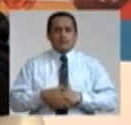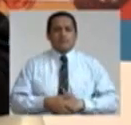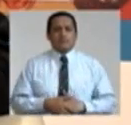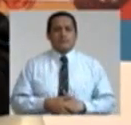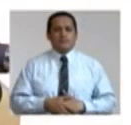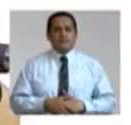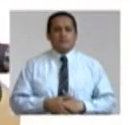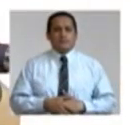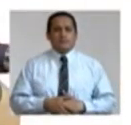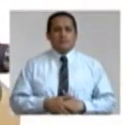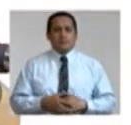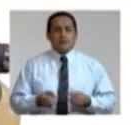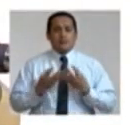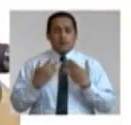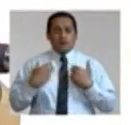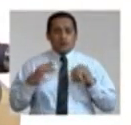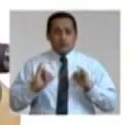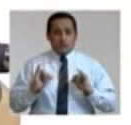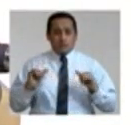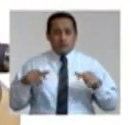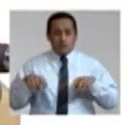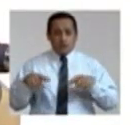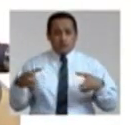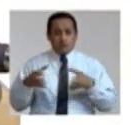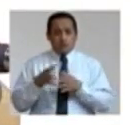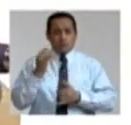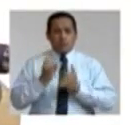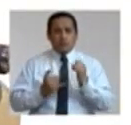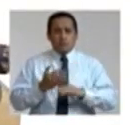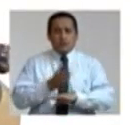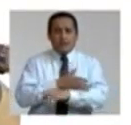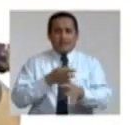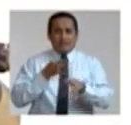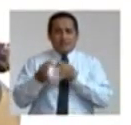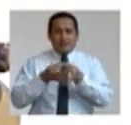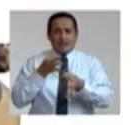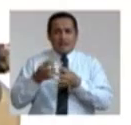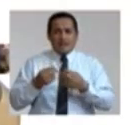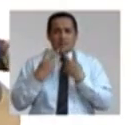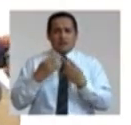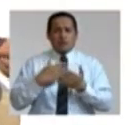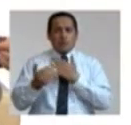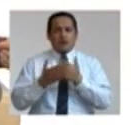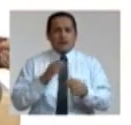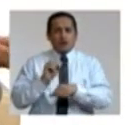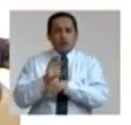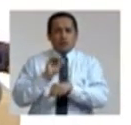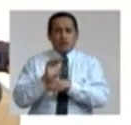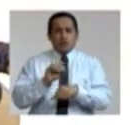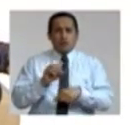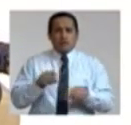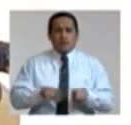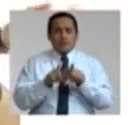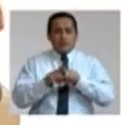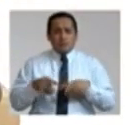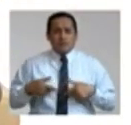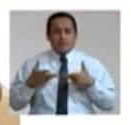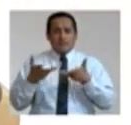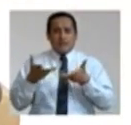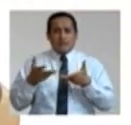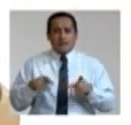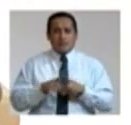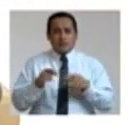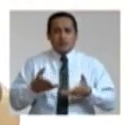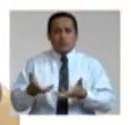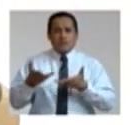persona. Muy bien, entonces nos quedamos con esto último. Nos vamos, no sin antes siempre recordarles que cualquier sugerencia o comentario que pueda ser